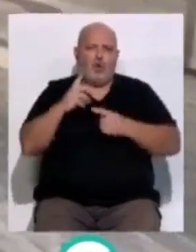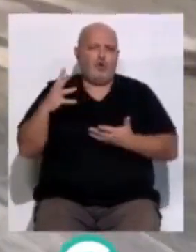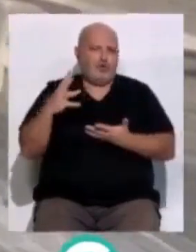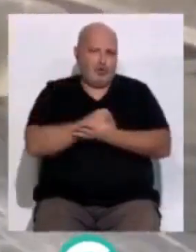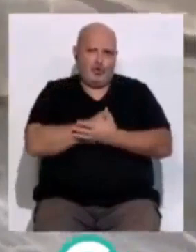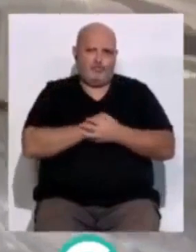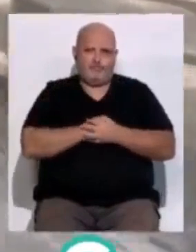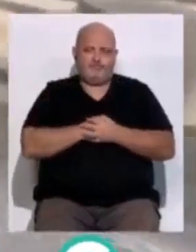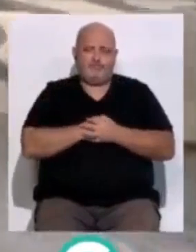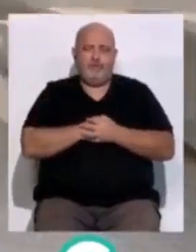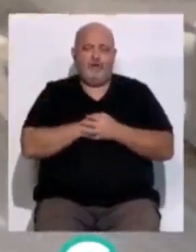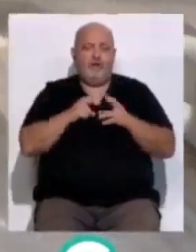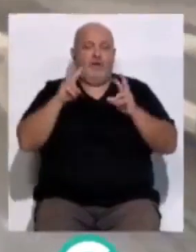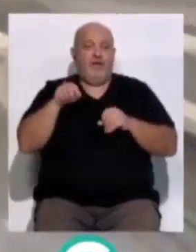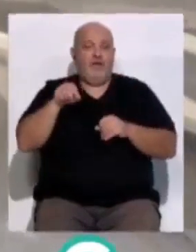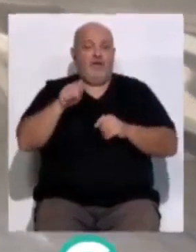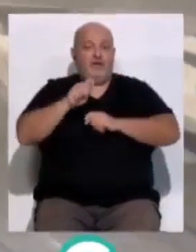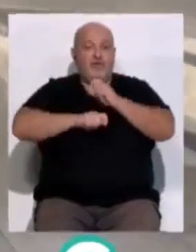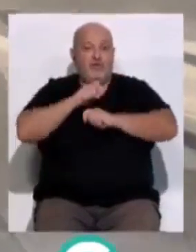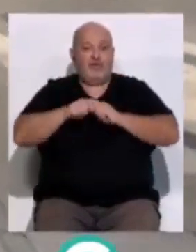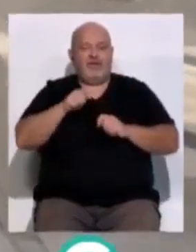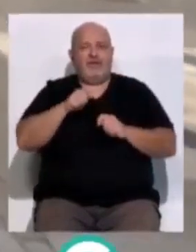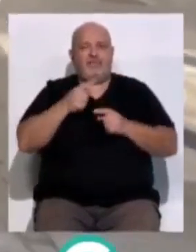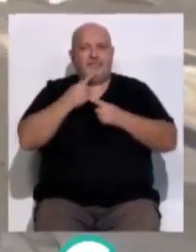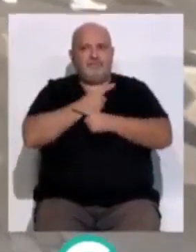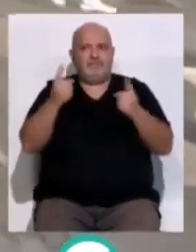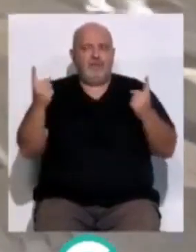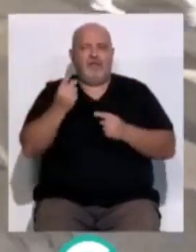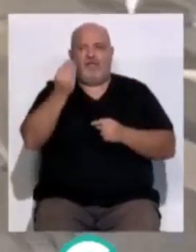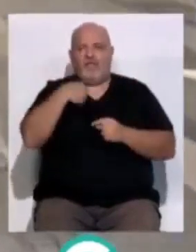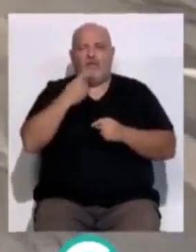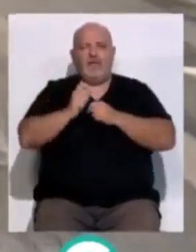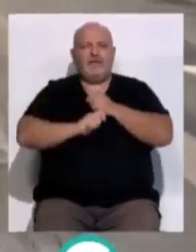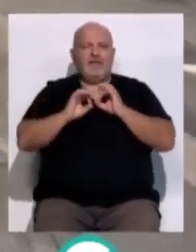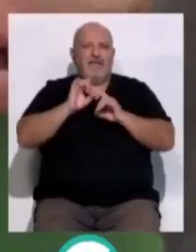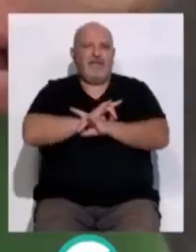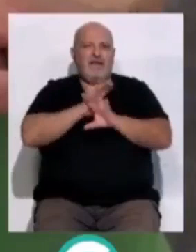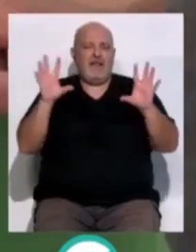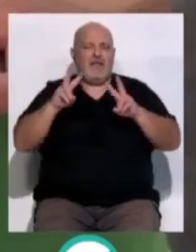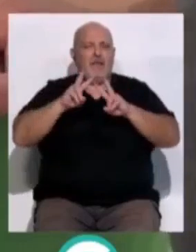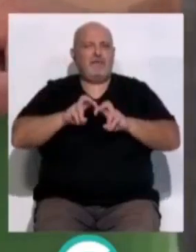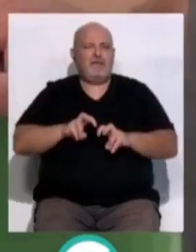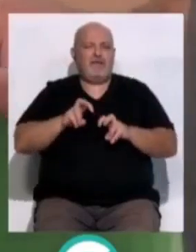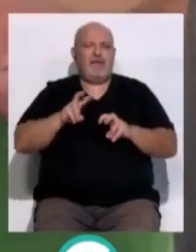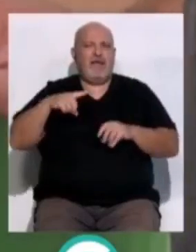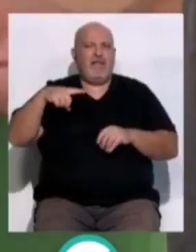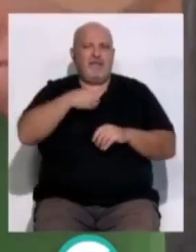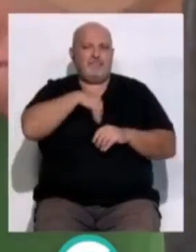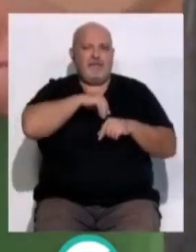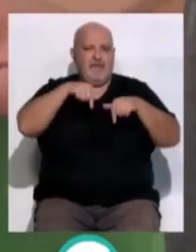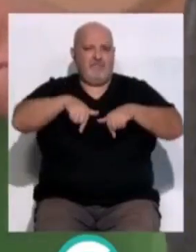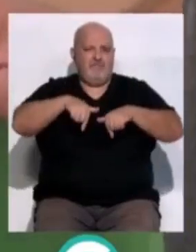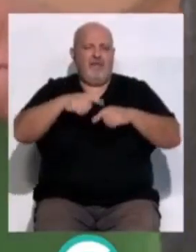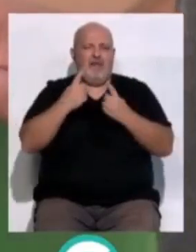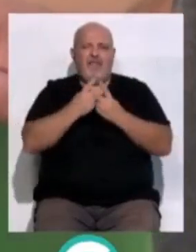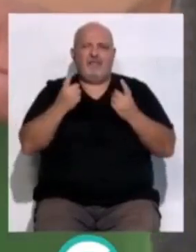en todos. En este sentido, la asociación traslada la ausencia de una estrategia clara de investigación en cáncer en España y